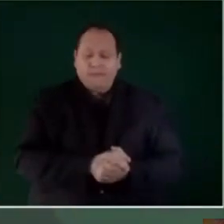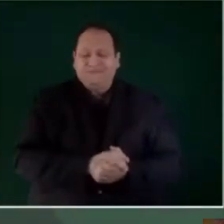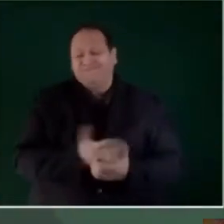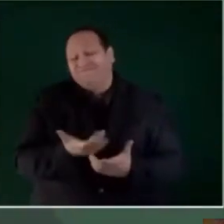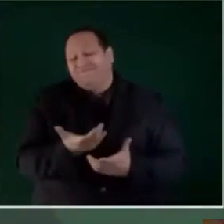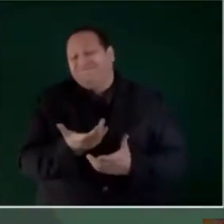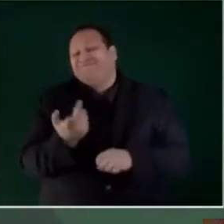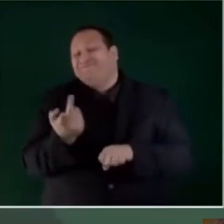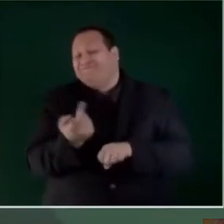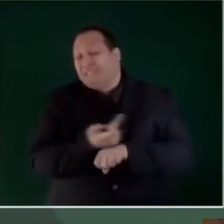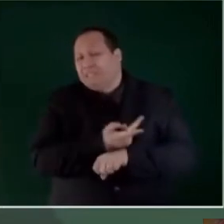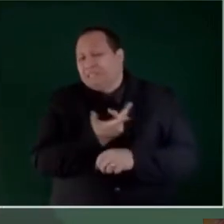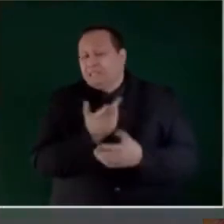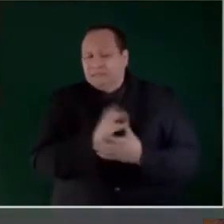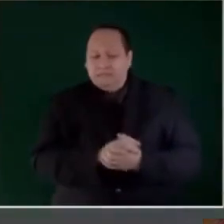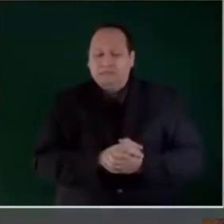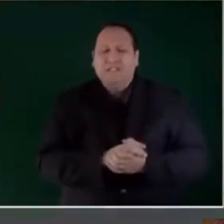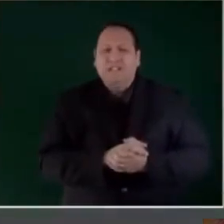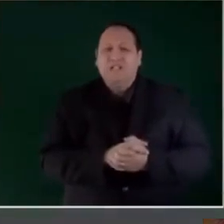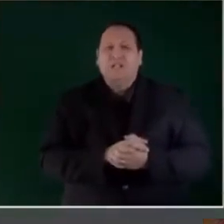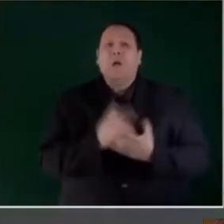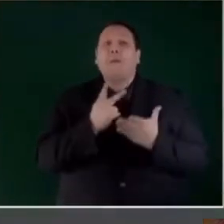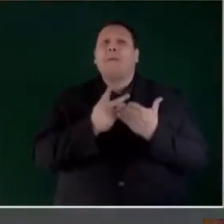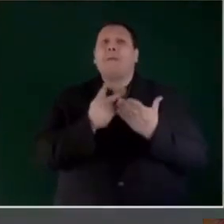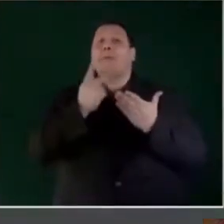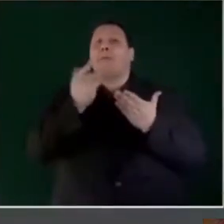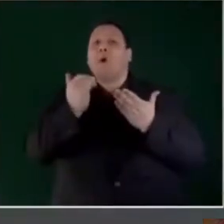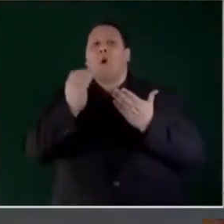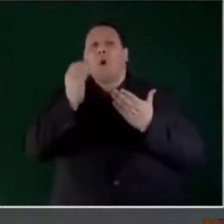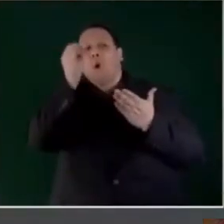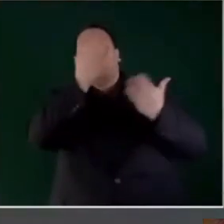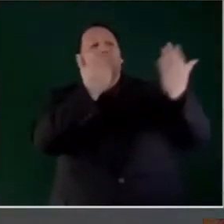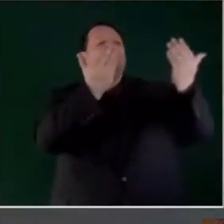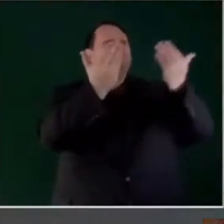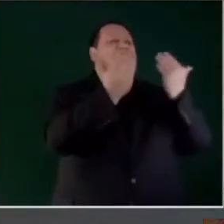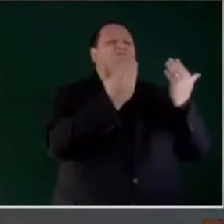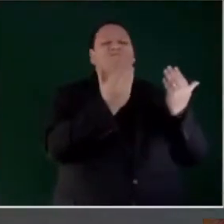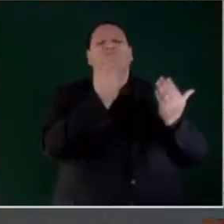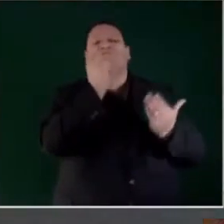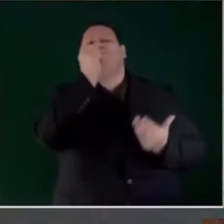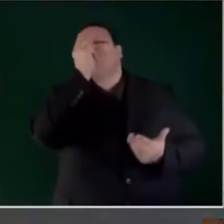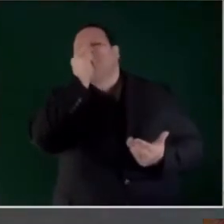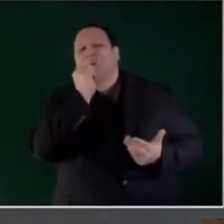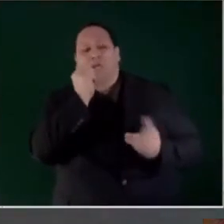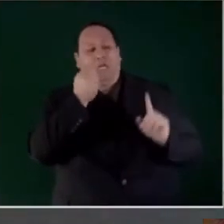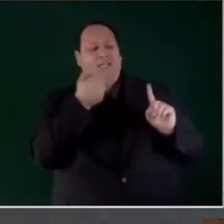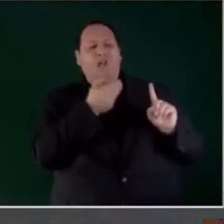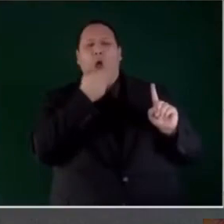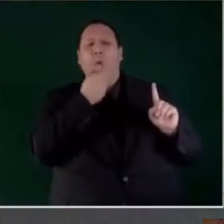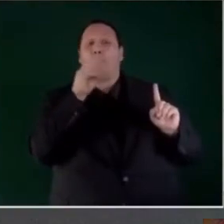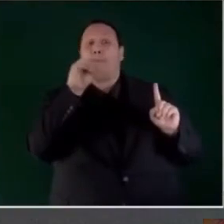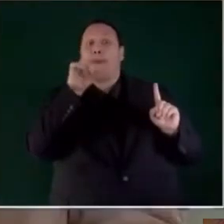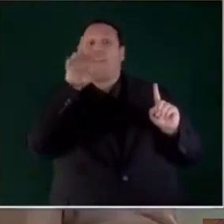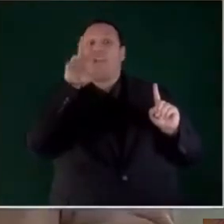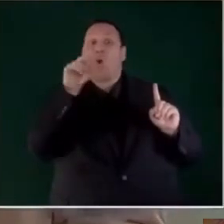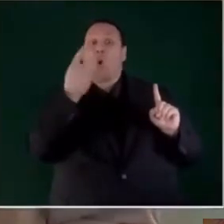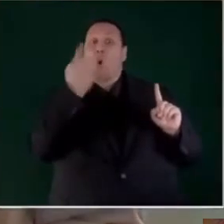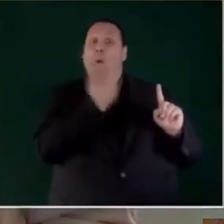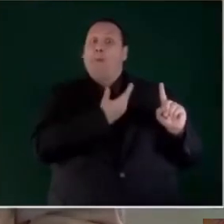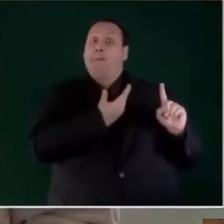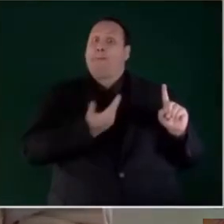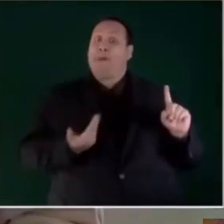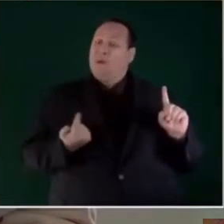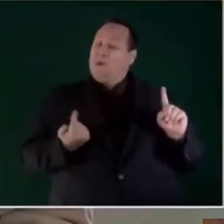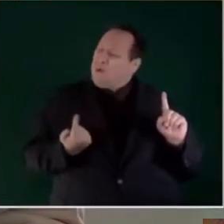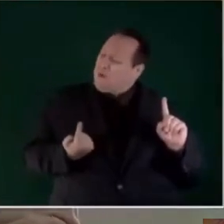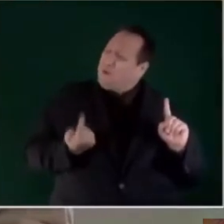falló el proyecto democrático de Madero, el único